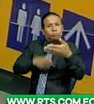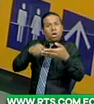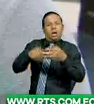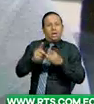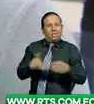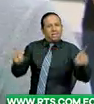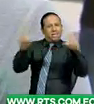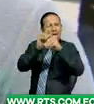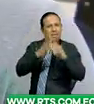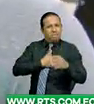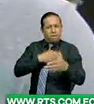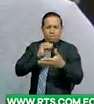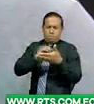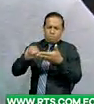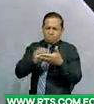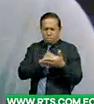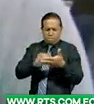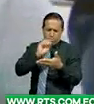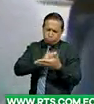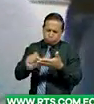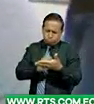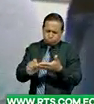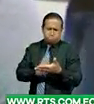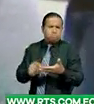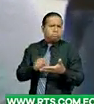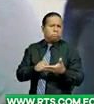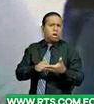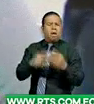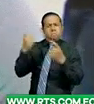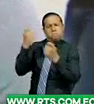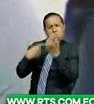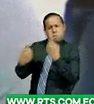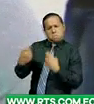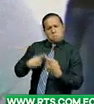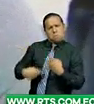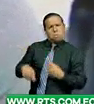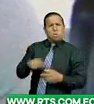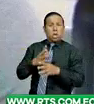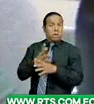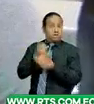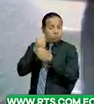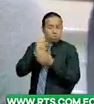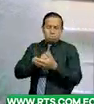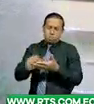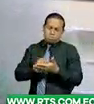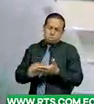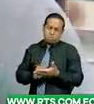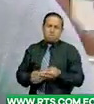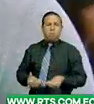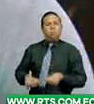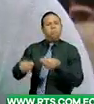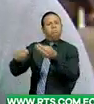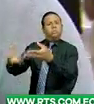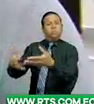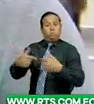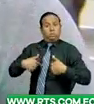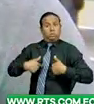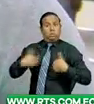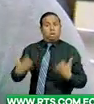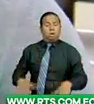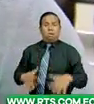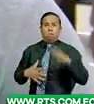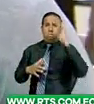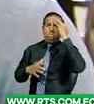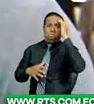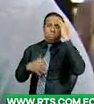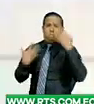Era un formulario escrito en el cual constaba algunas preguntas de seguridad antes de ingresar al país. Ahora estoy con miedo, ¿no? Por la situación económica que